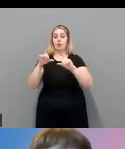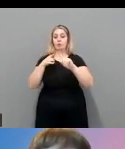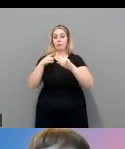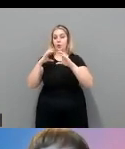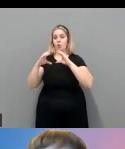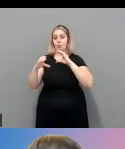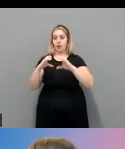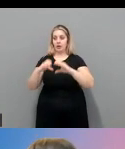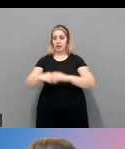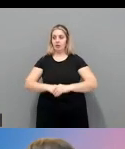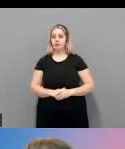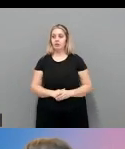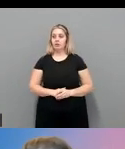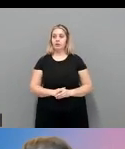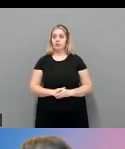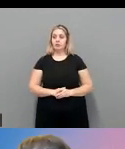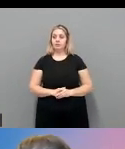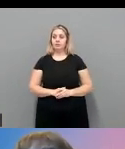comunicación.